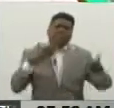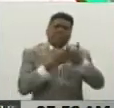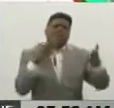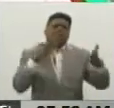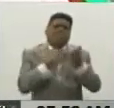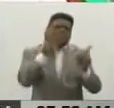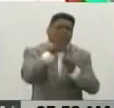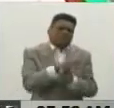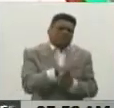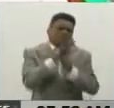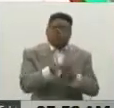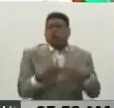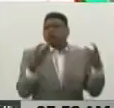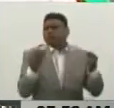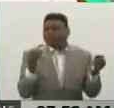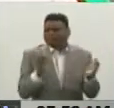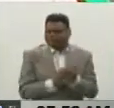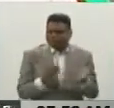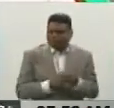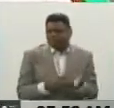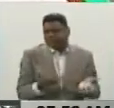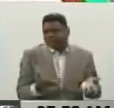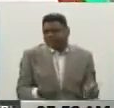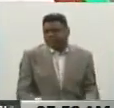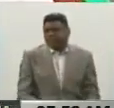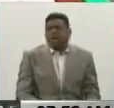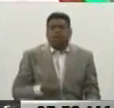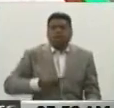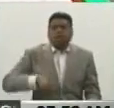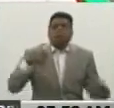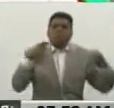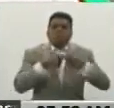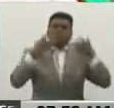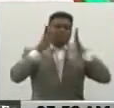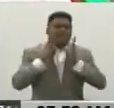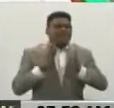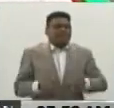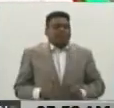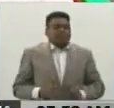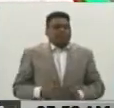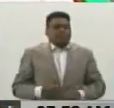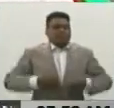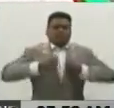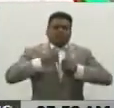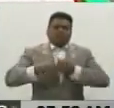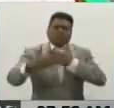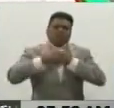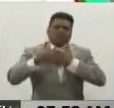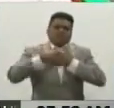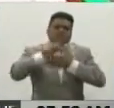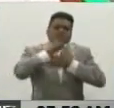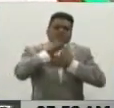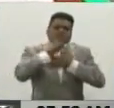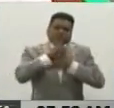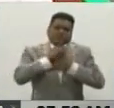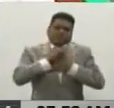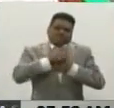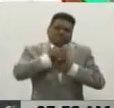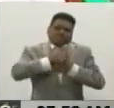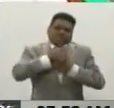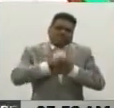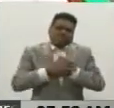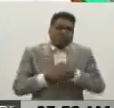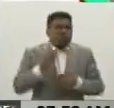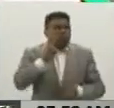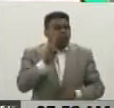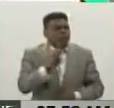sido de verdad un guerrero para aguantar los ataques que nos han dado. Cuando nosotros revisamos las